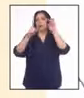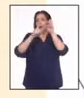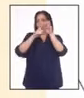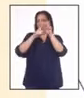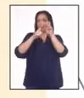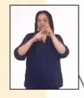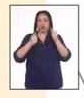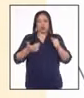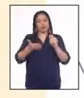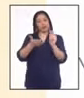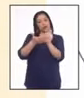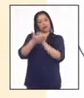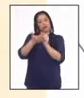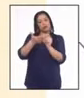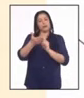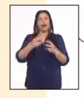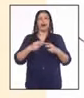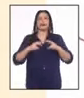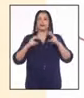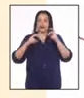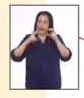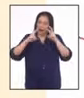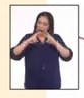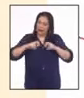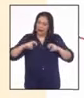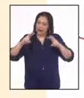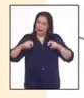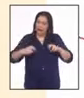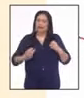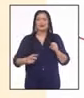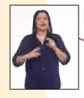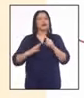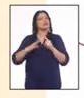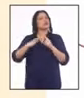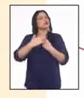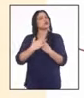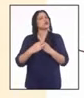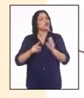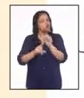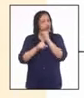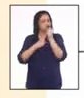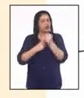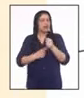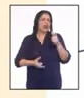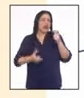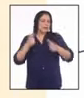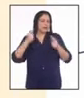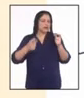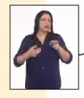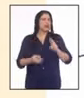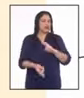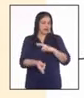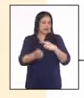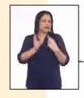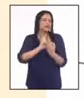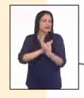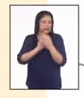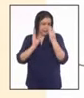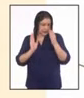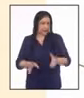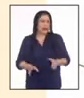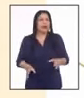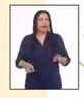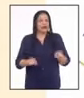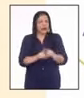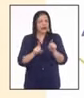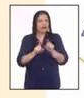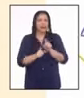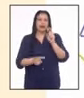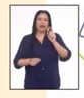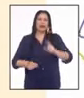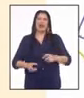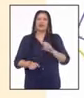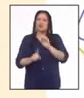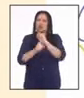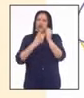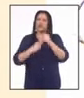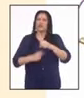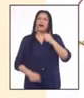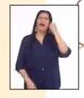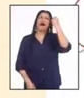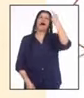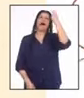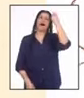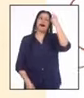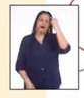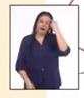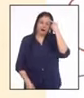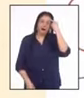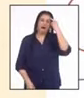este artículo es analizar la situación social de los recicladores y, a la vez, concientizar a la sociedad de que